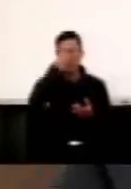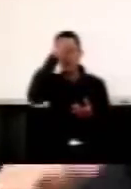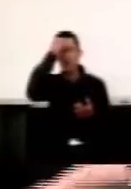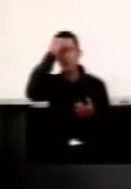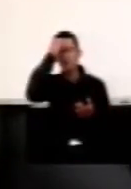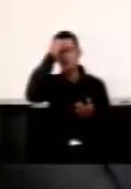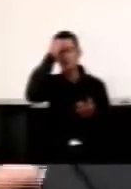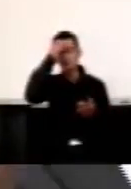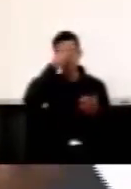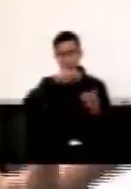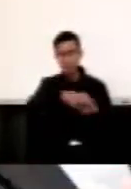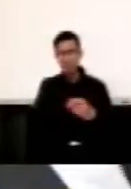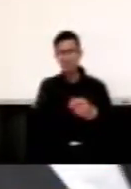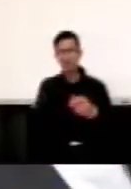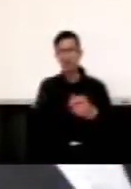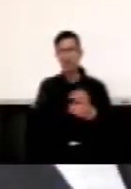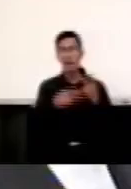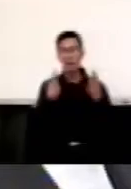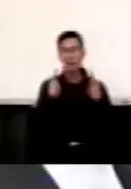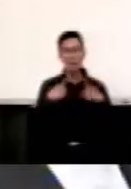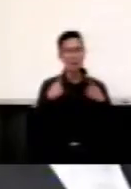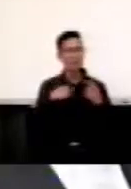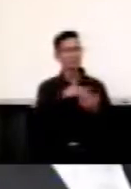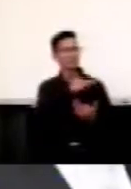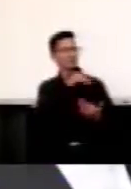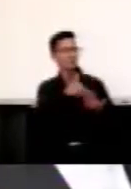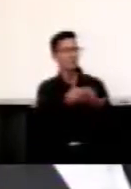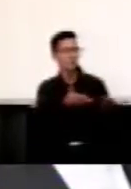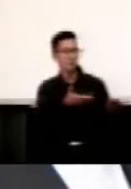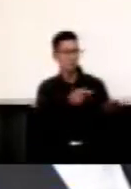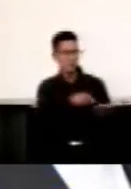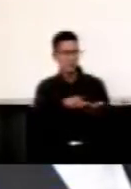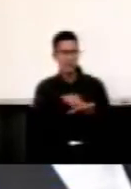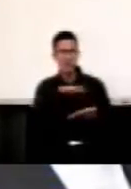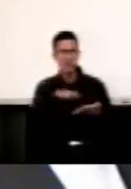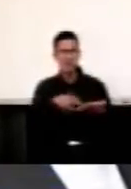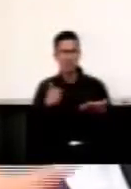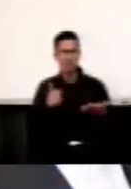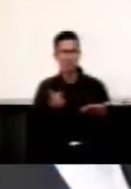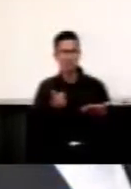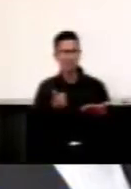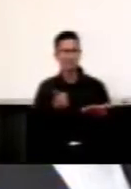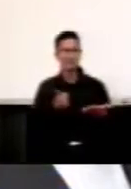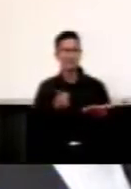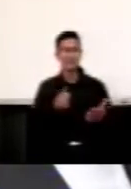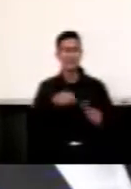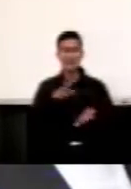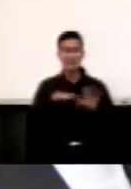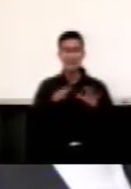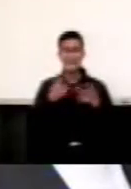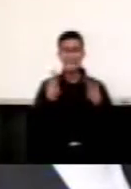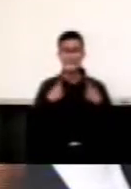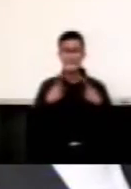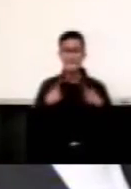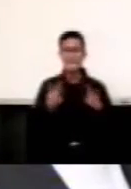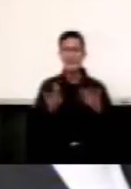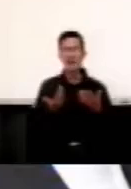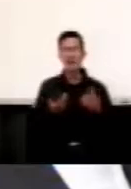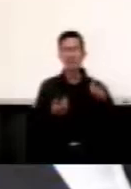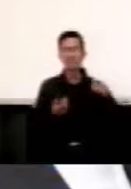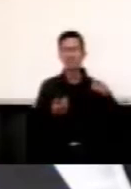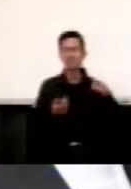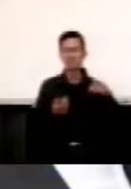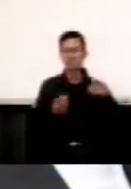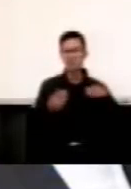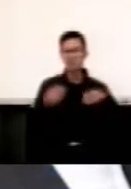muy asequible al público en general. Y esto lo comento porque en muchas ocasiones, inclusive las personas que nos encontramos